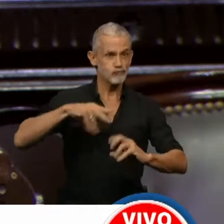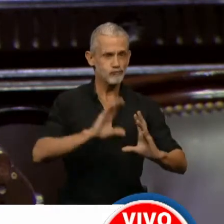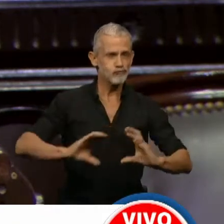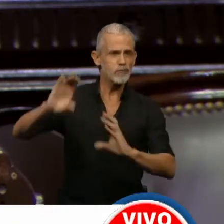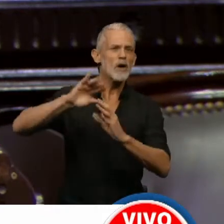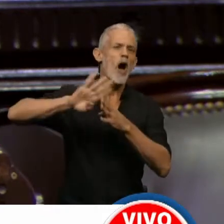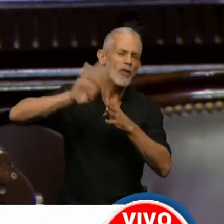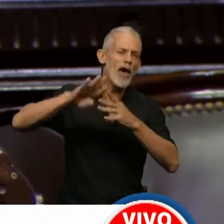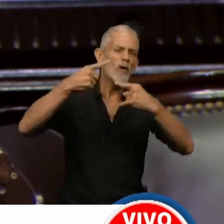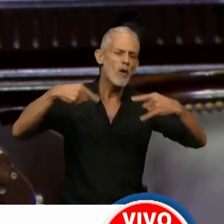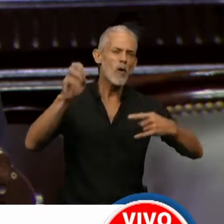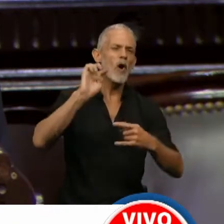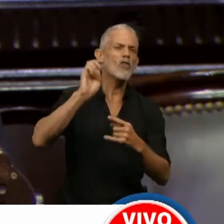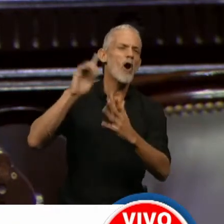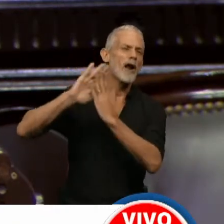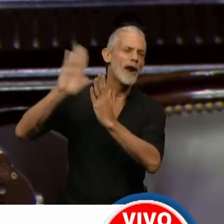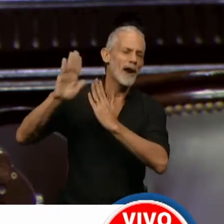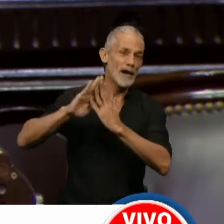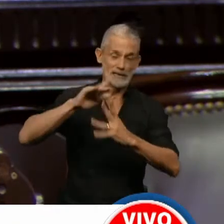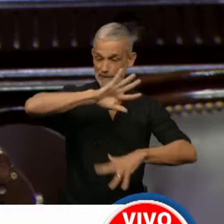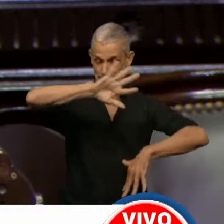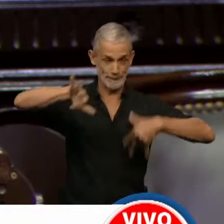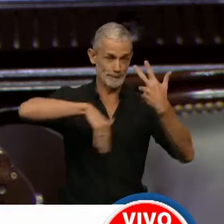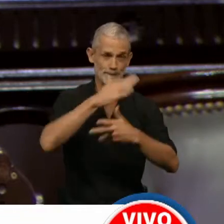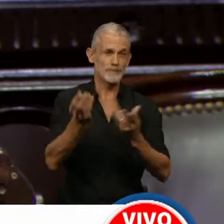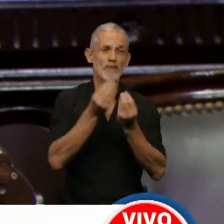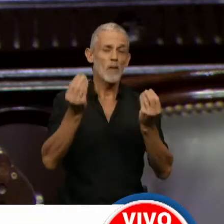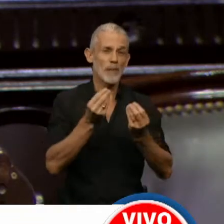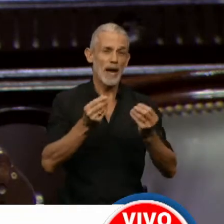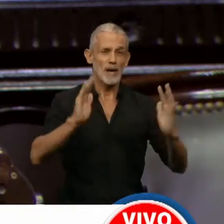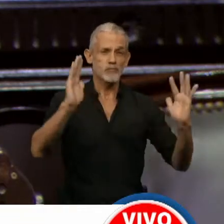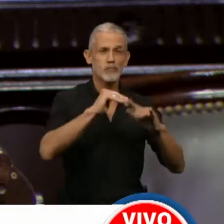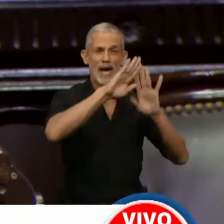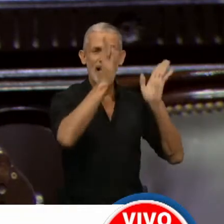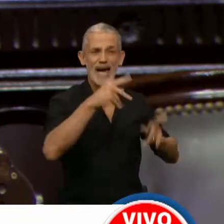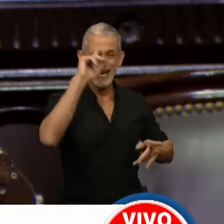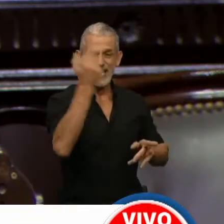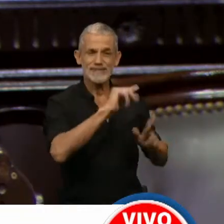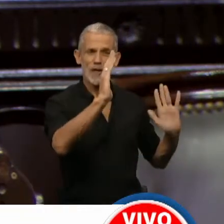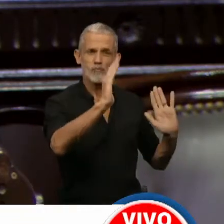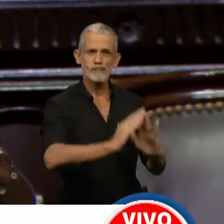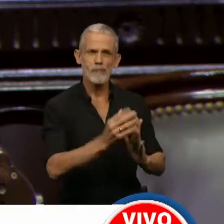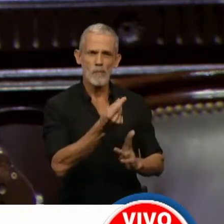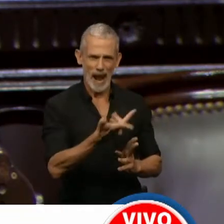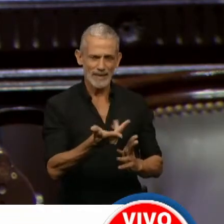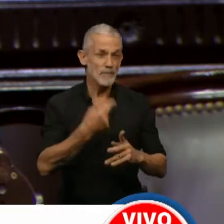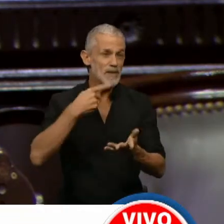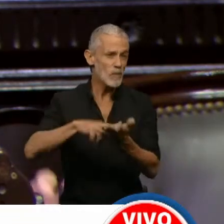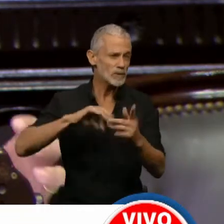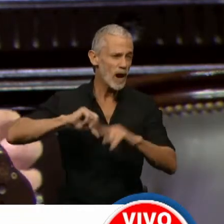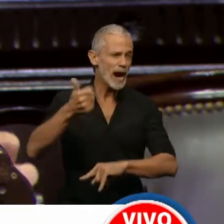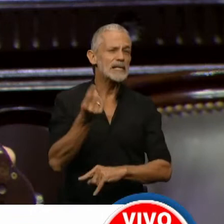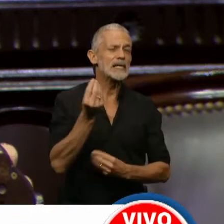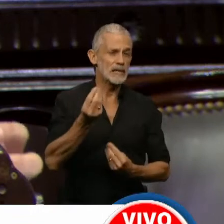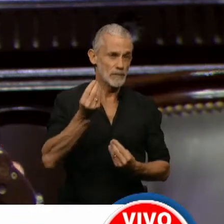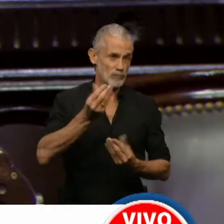vía endeudamiento y fuga de capitales, generó la tormenta perfecta para el financiamiento del Estado. ¿Y qué pasó con el impuesto a las ganancias?